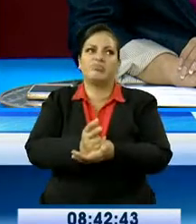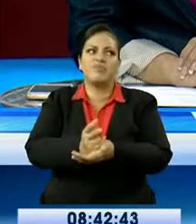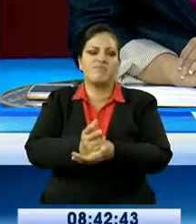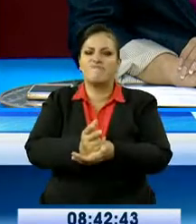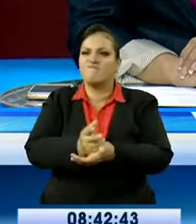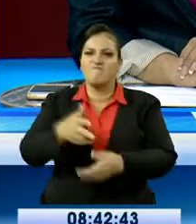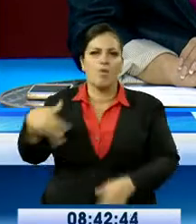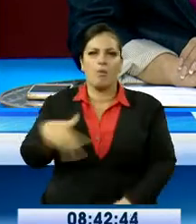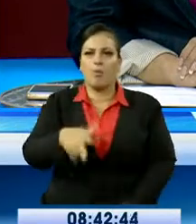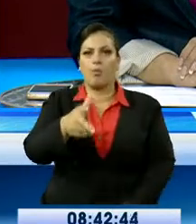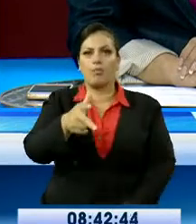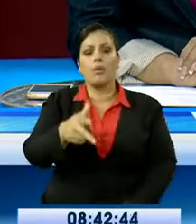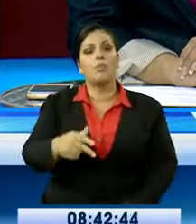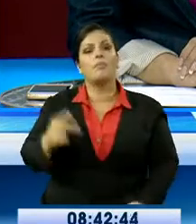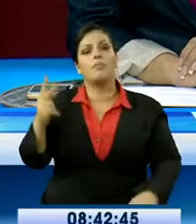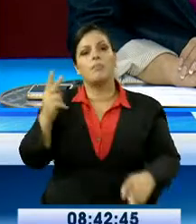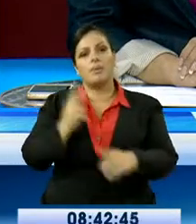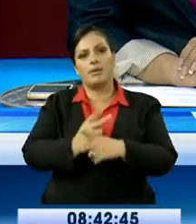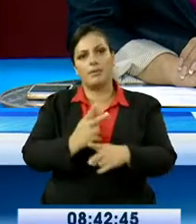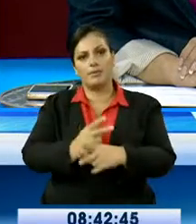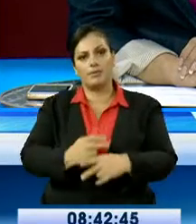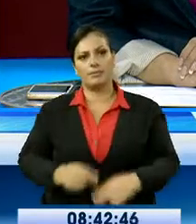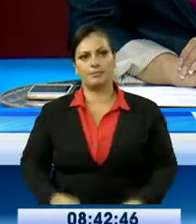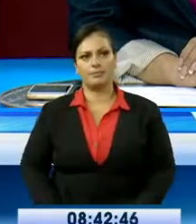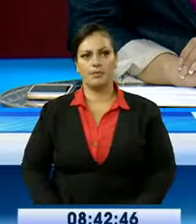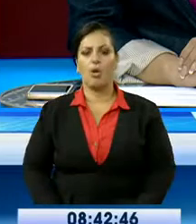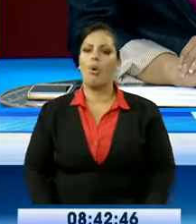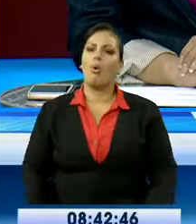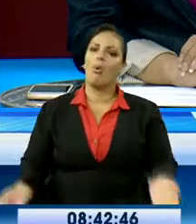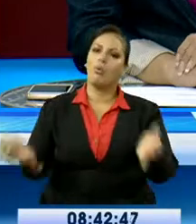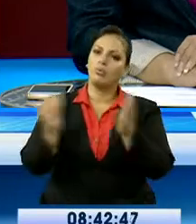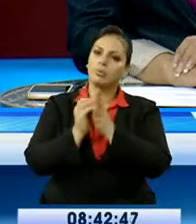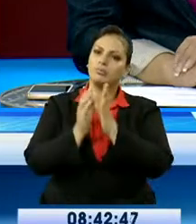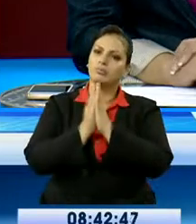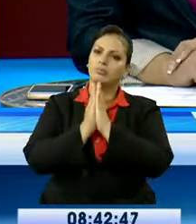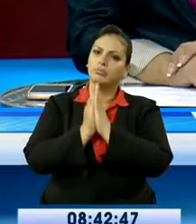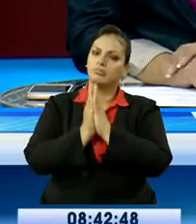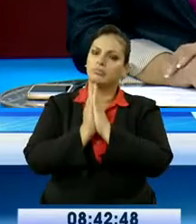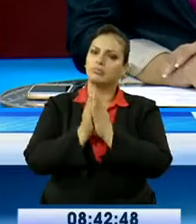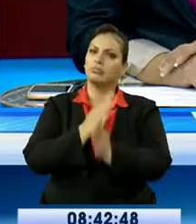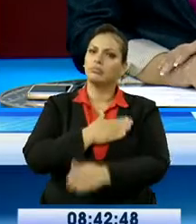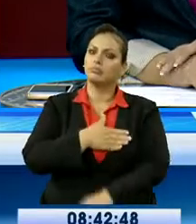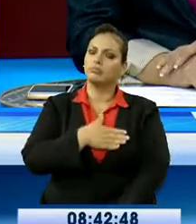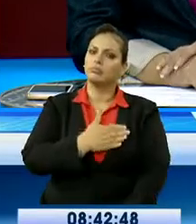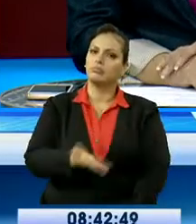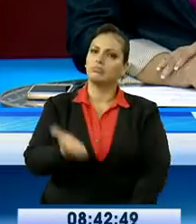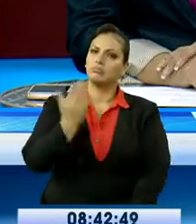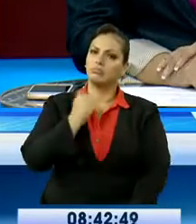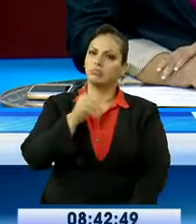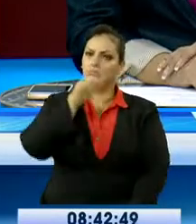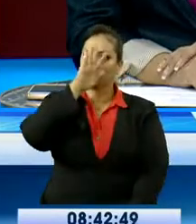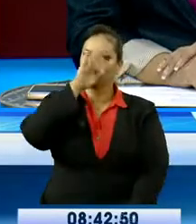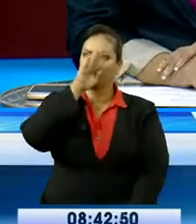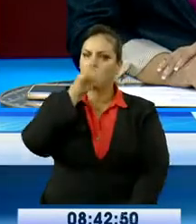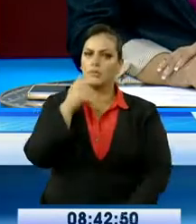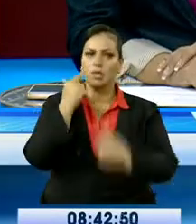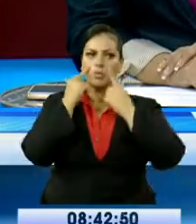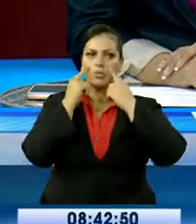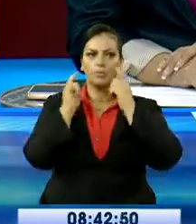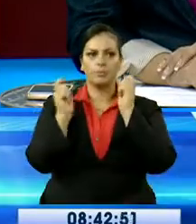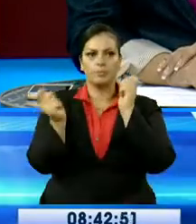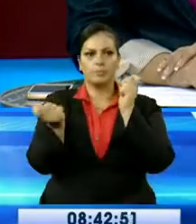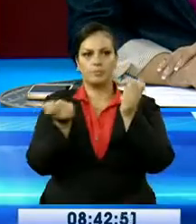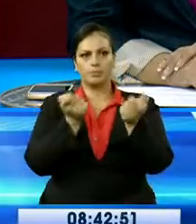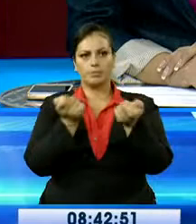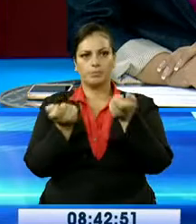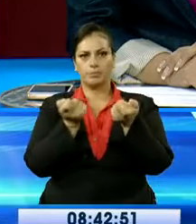vez, los volvemos a pedir, a solicitar que por favor haya control permanente del tránsito vehicular, tomando en